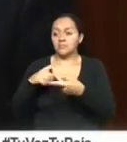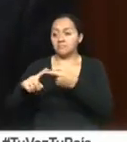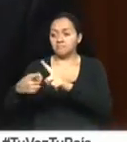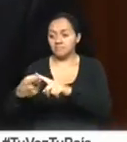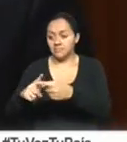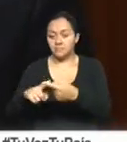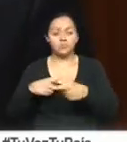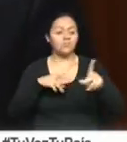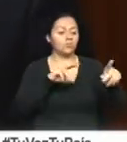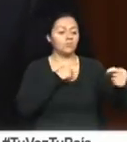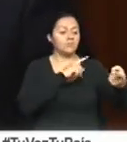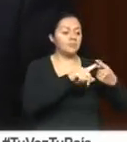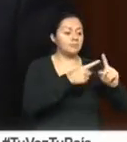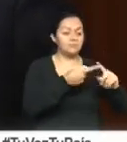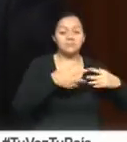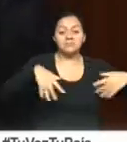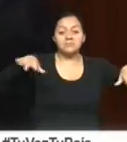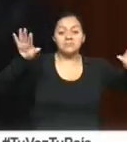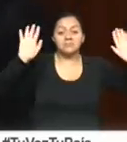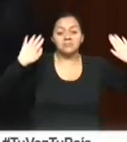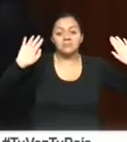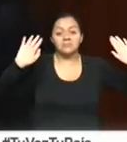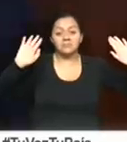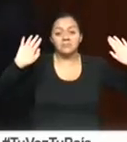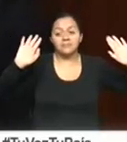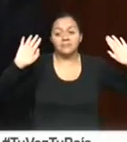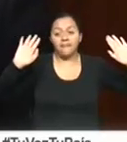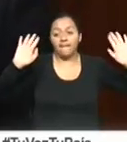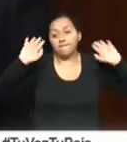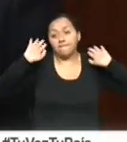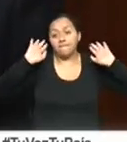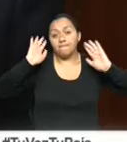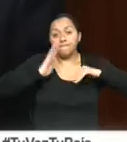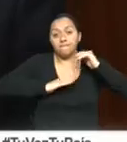quien caiga, no importa, el Estado de Derecho.